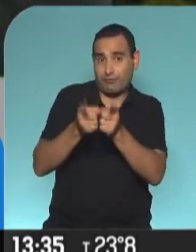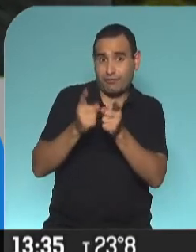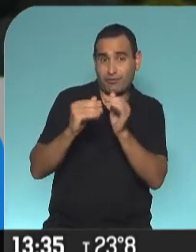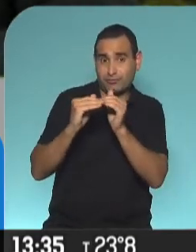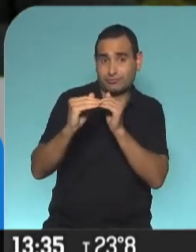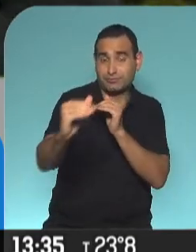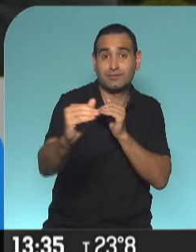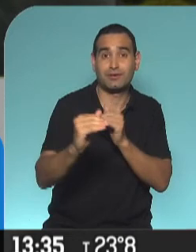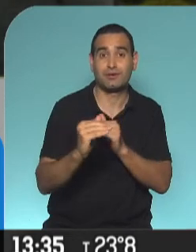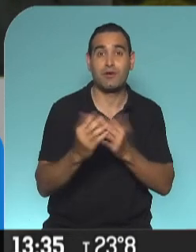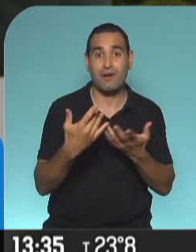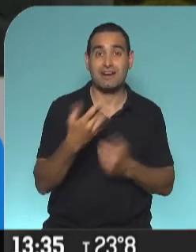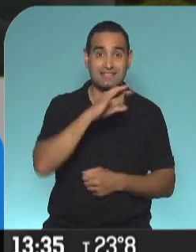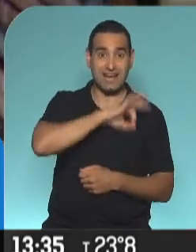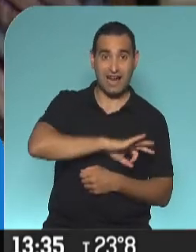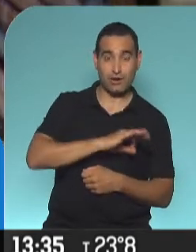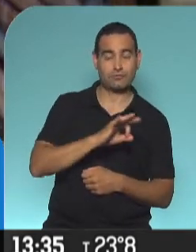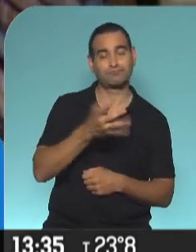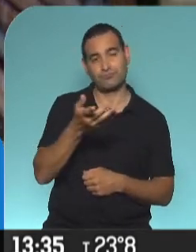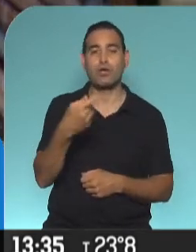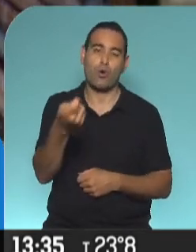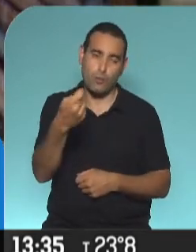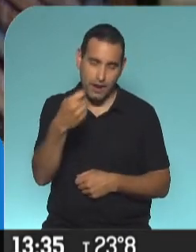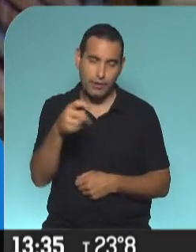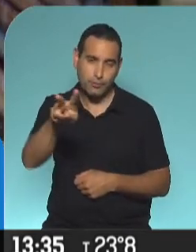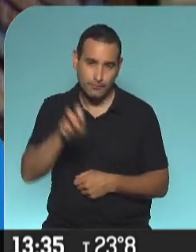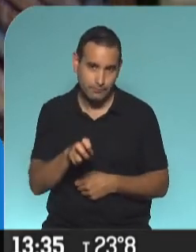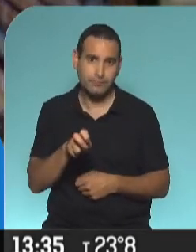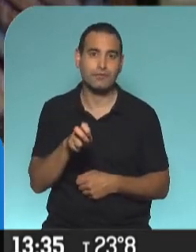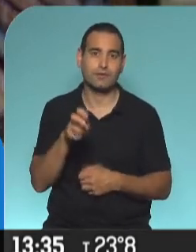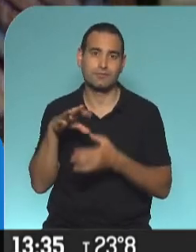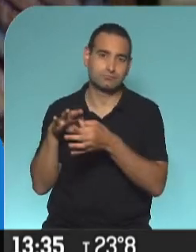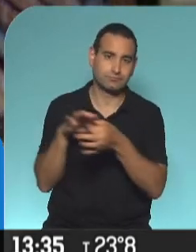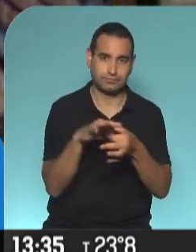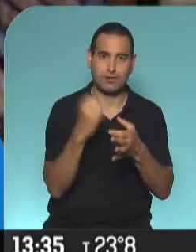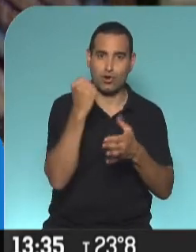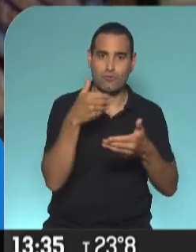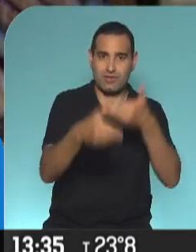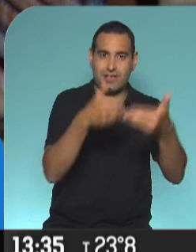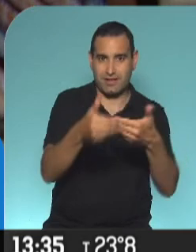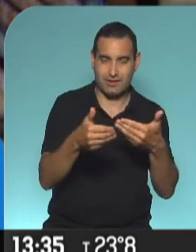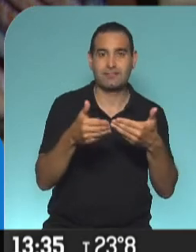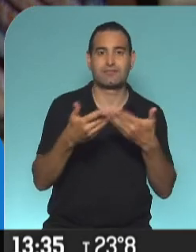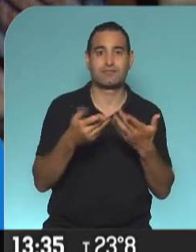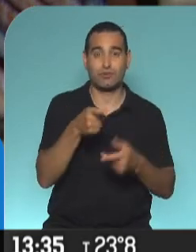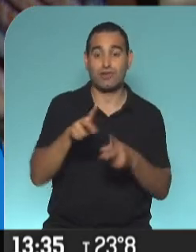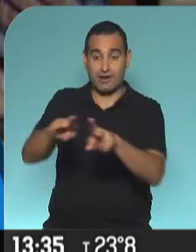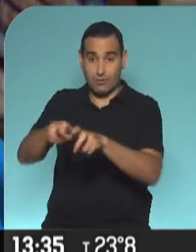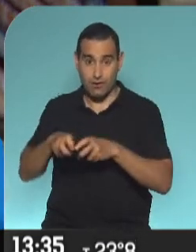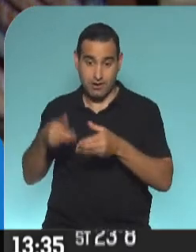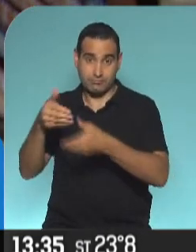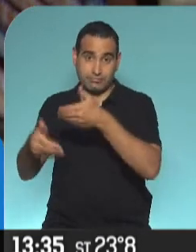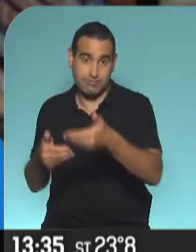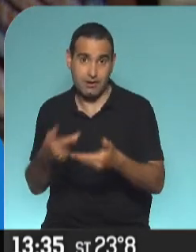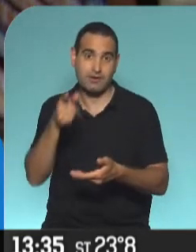los salarios de los jubilados, es decir, los saberes jubilados, acompañen el crecimiento de la recaudación, el crecimiento. Por